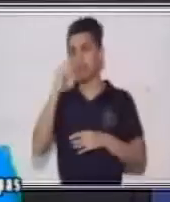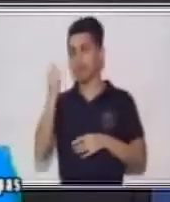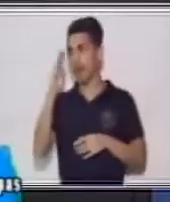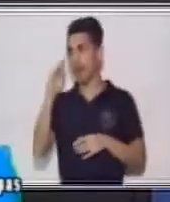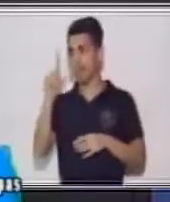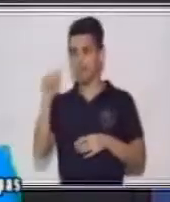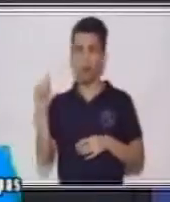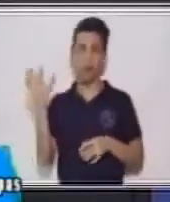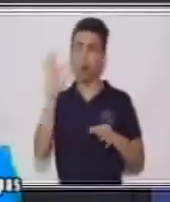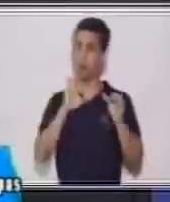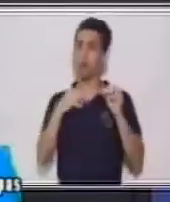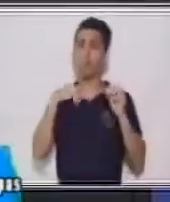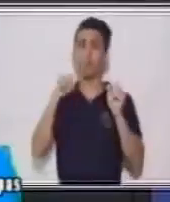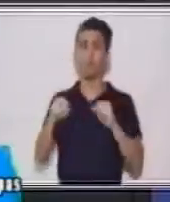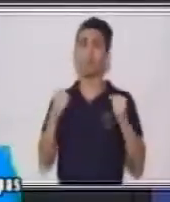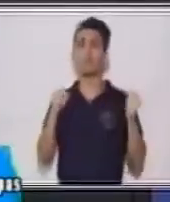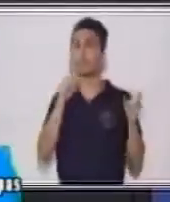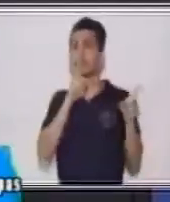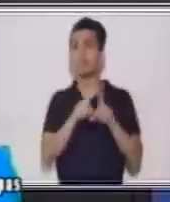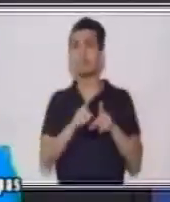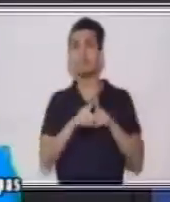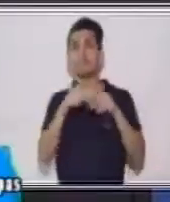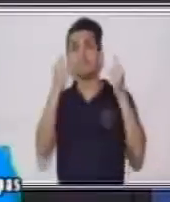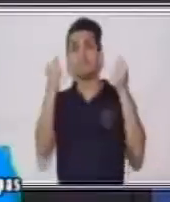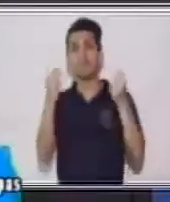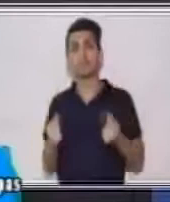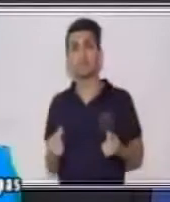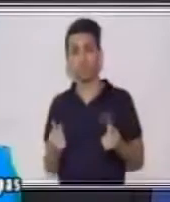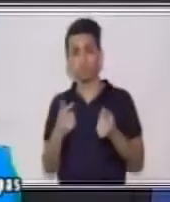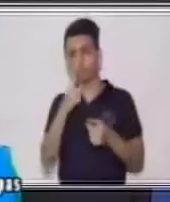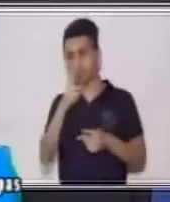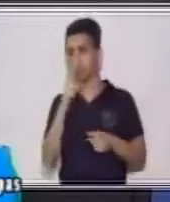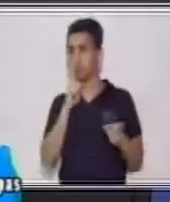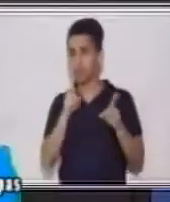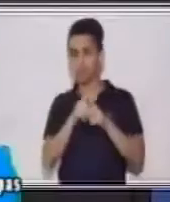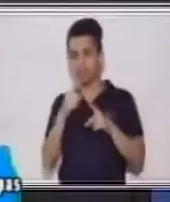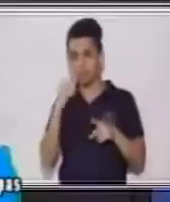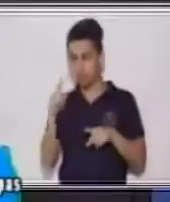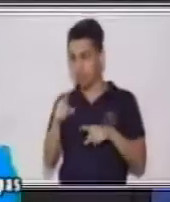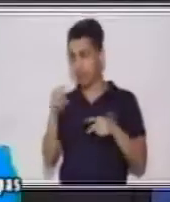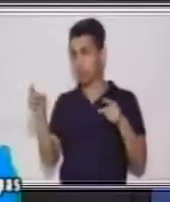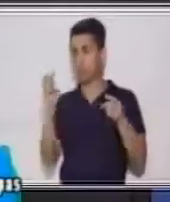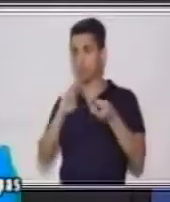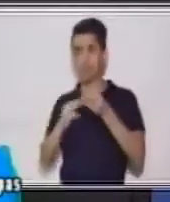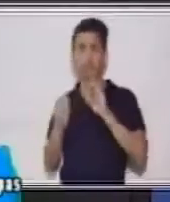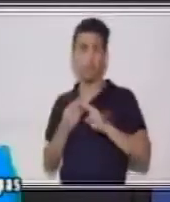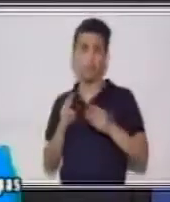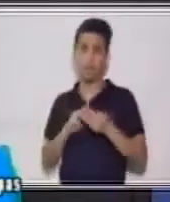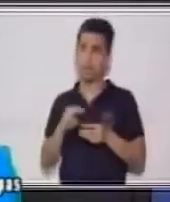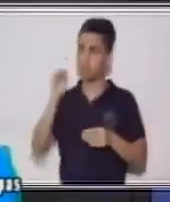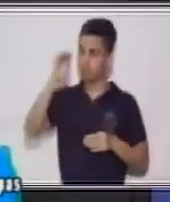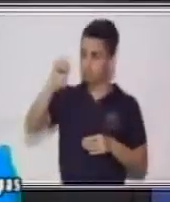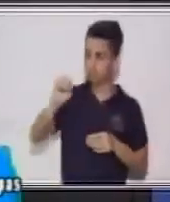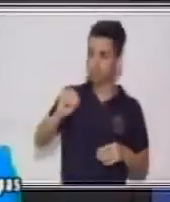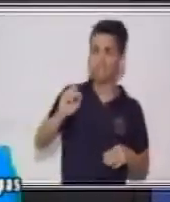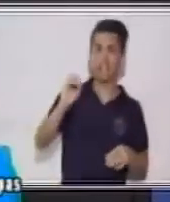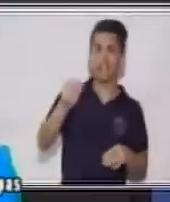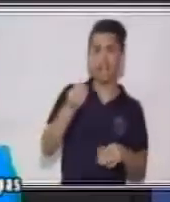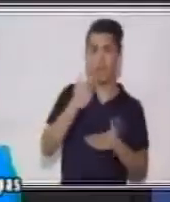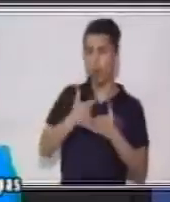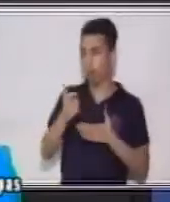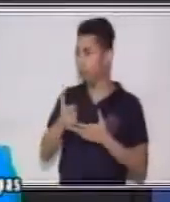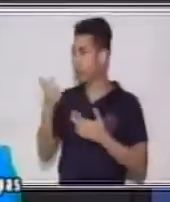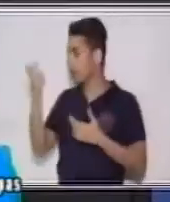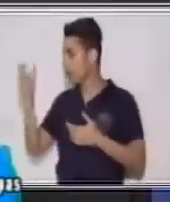incluso hasta para un presupuesto familiar, que lo han visto en matemáticas. Ponen el producto, la cantidad y el